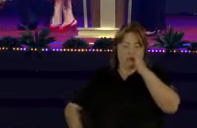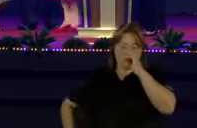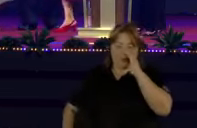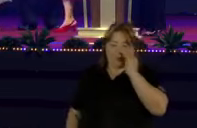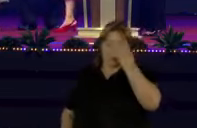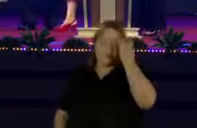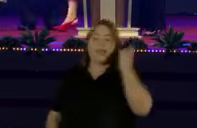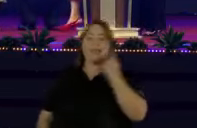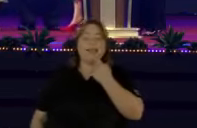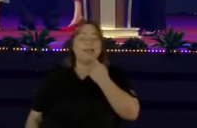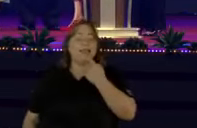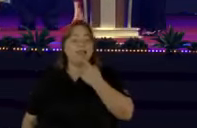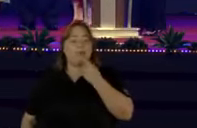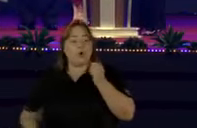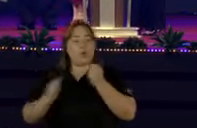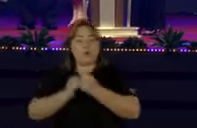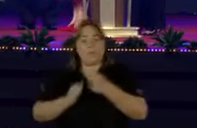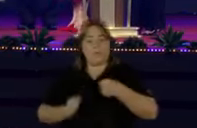amén, que repitan después de mí.